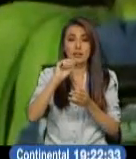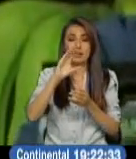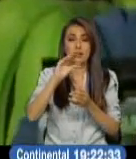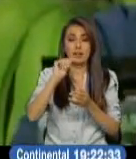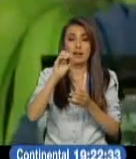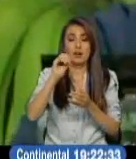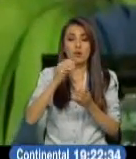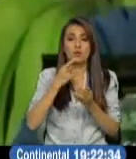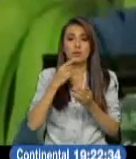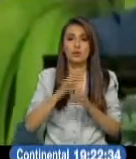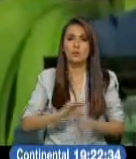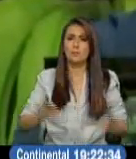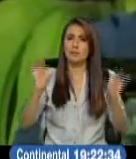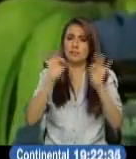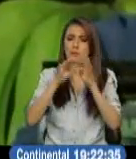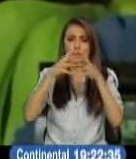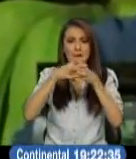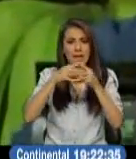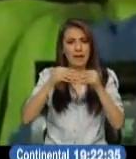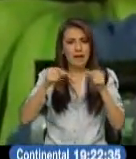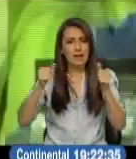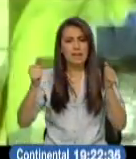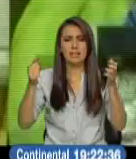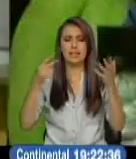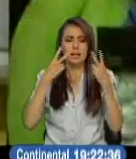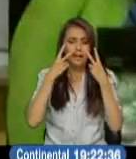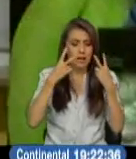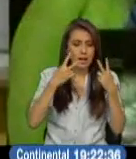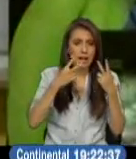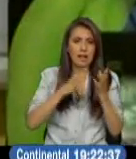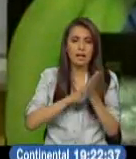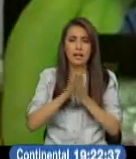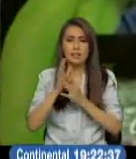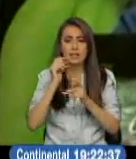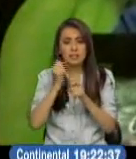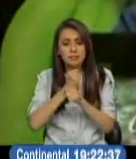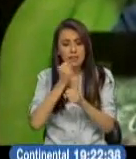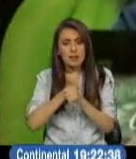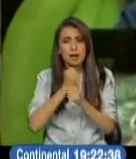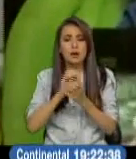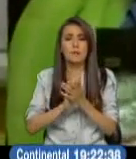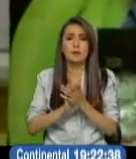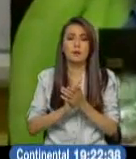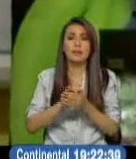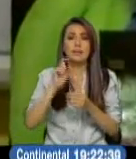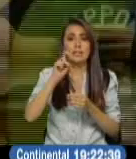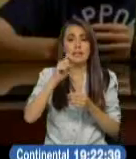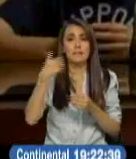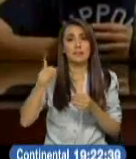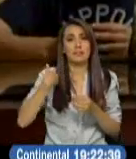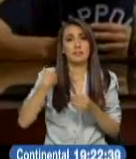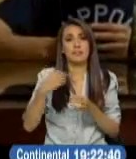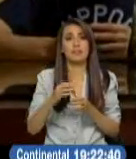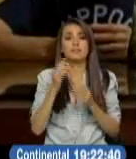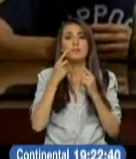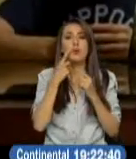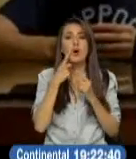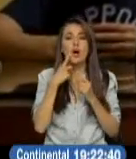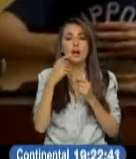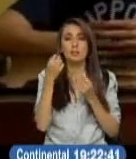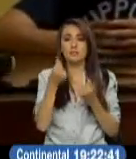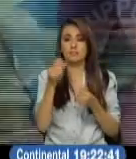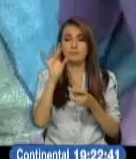más importante es la muy buena fermentación y secado que tiene, y debe tener un sabor perfecto. Este acuerdo comercial